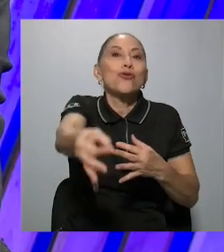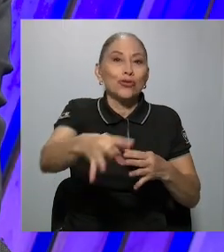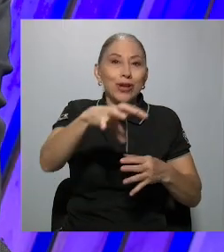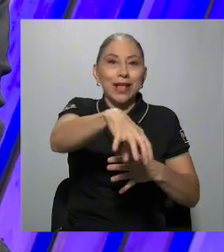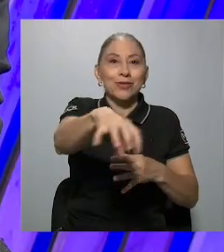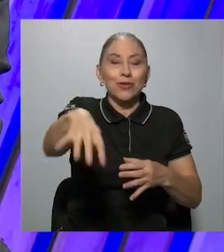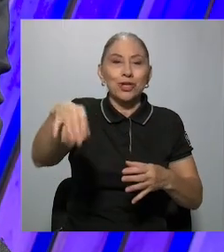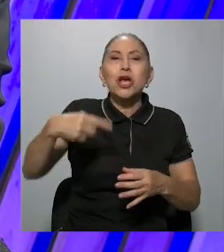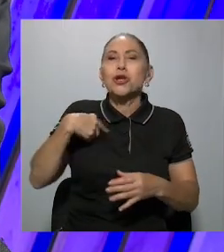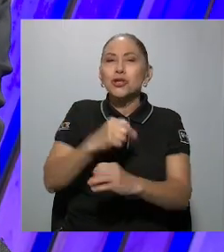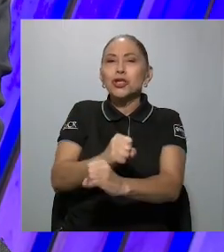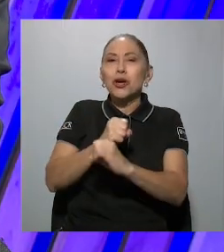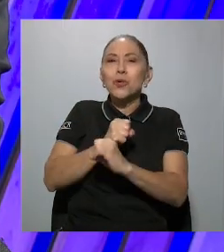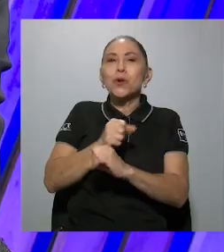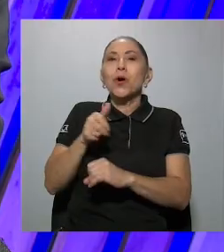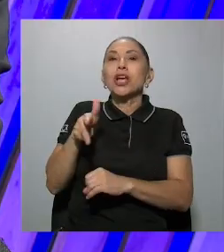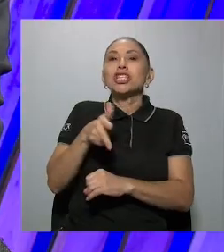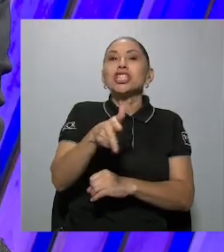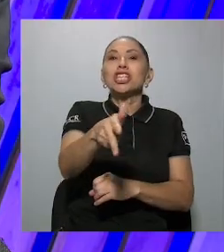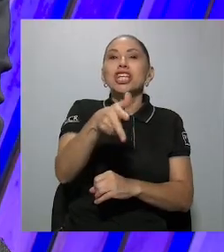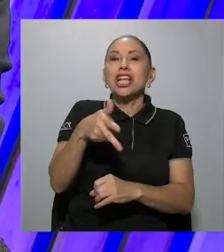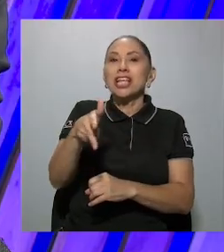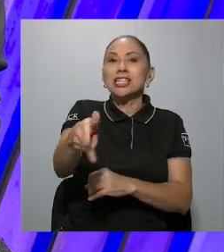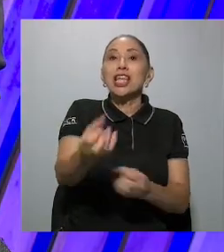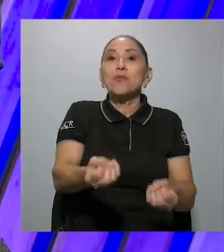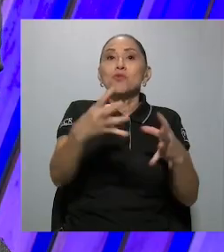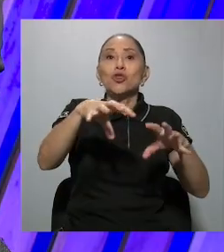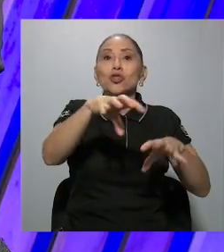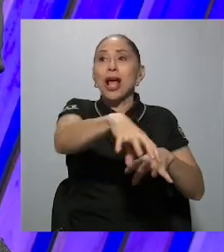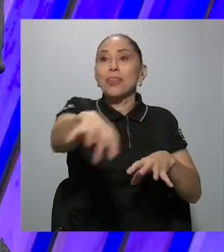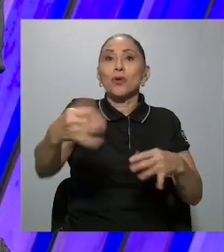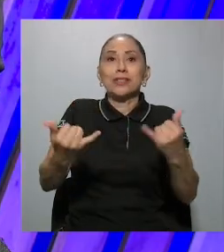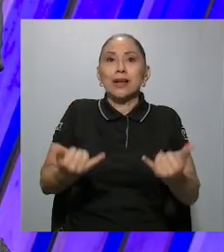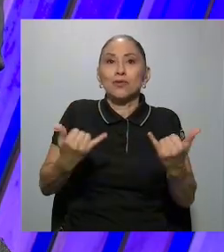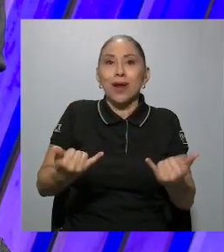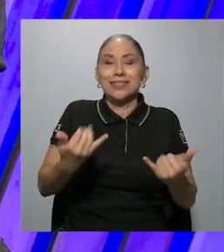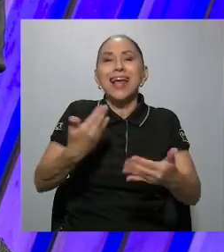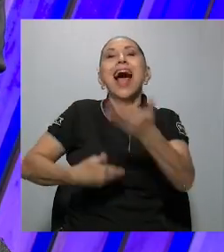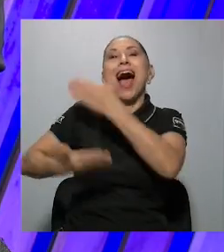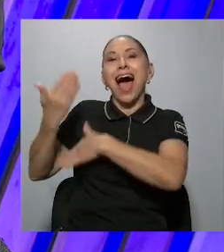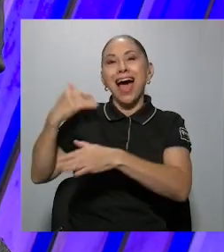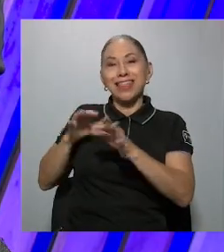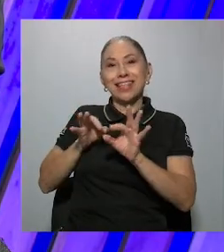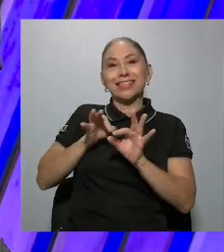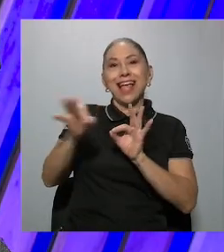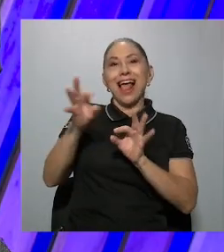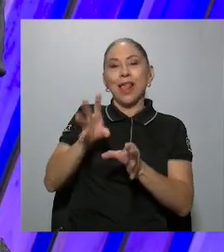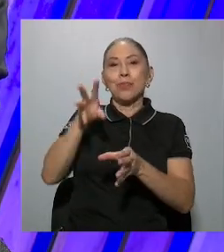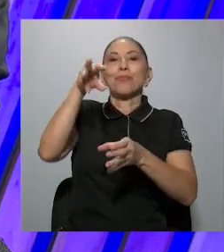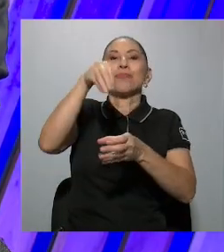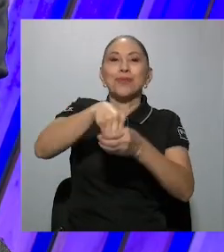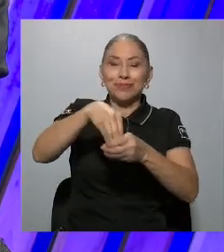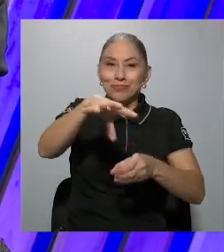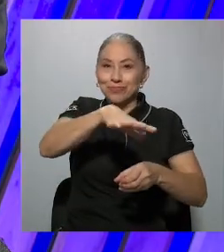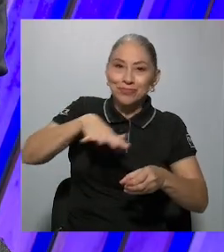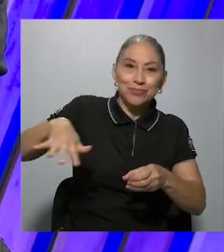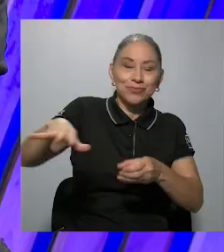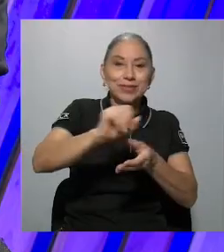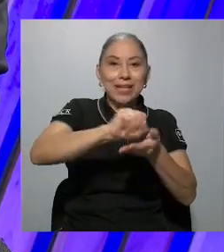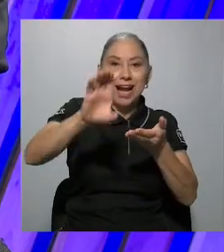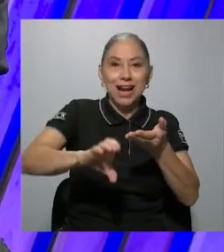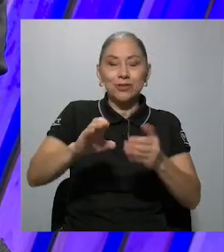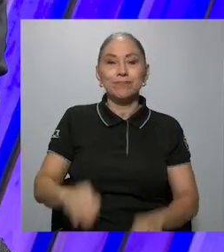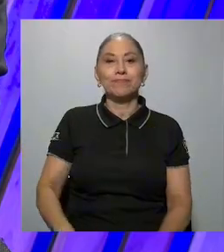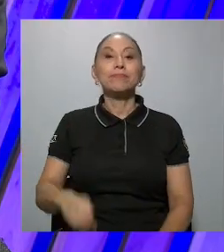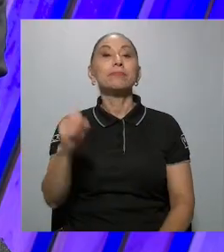yo estoy seguro que los Chiles y un montón de otros cantones actuales eran parte del cantón